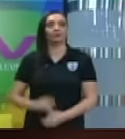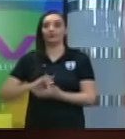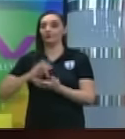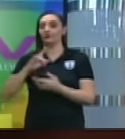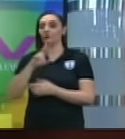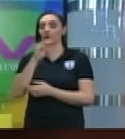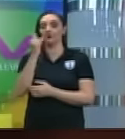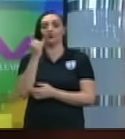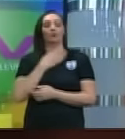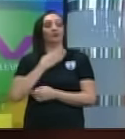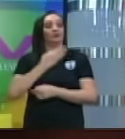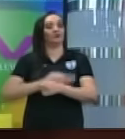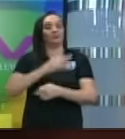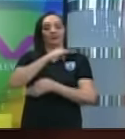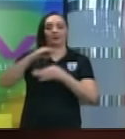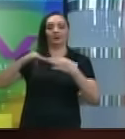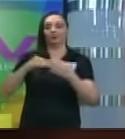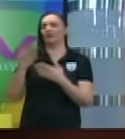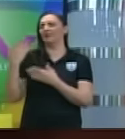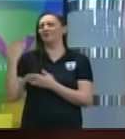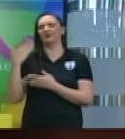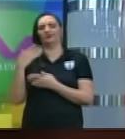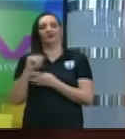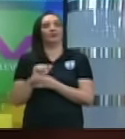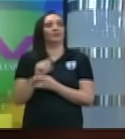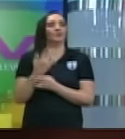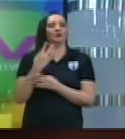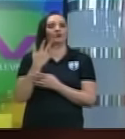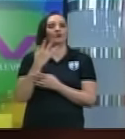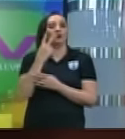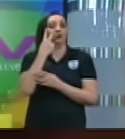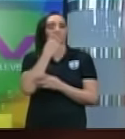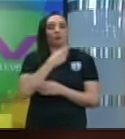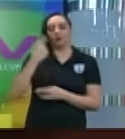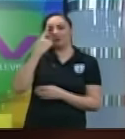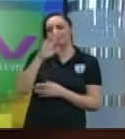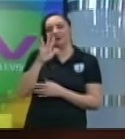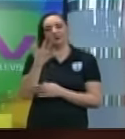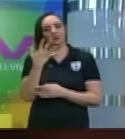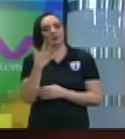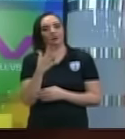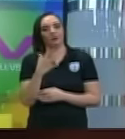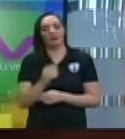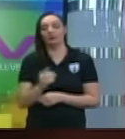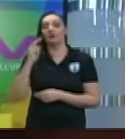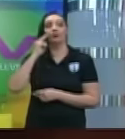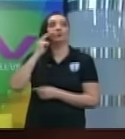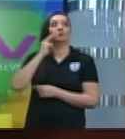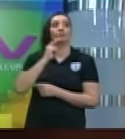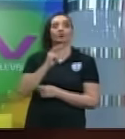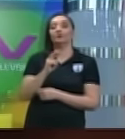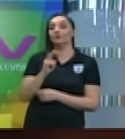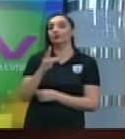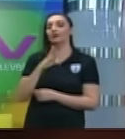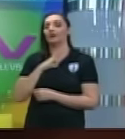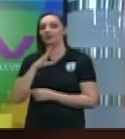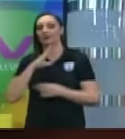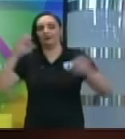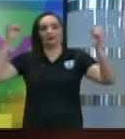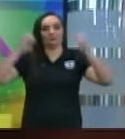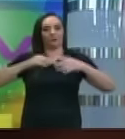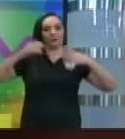Gracias, Rosy. ¿Qué tal? Muy buenas tardes para todos. Desde hace alrededor de unas 2 horas aproximadamente hemos visto presentarse